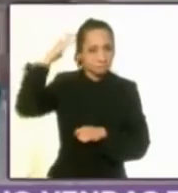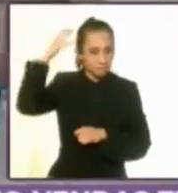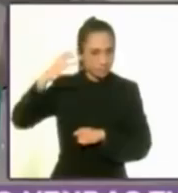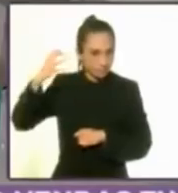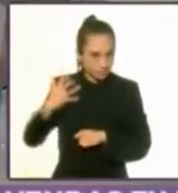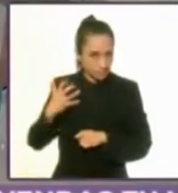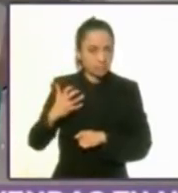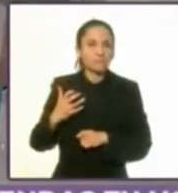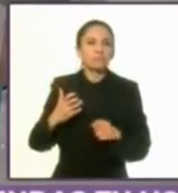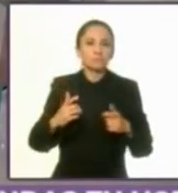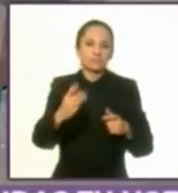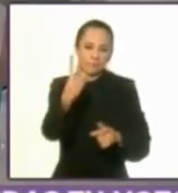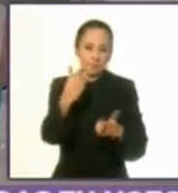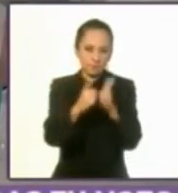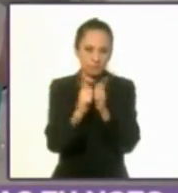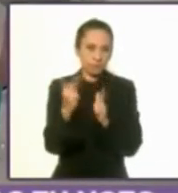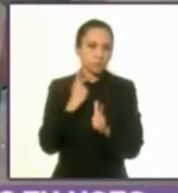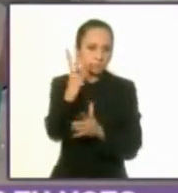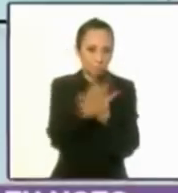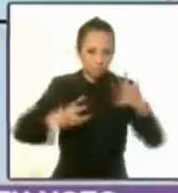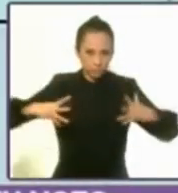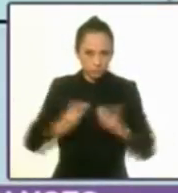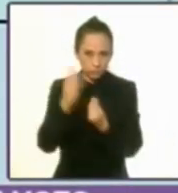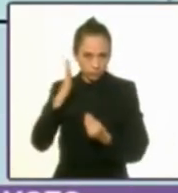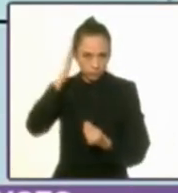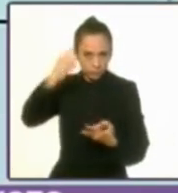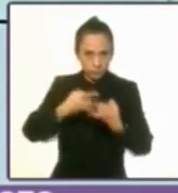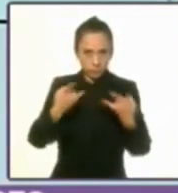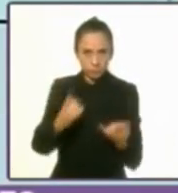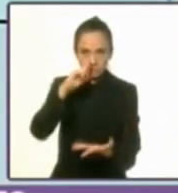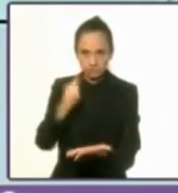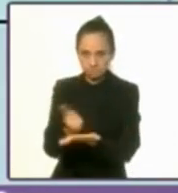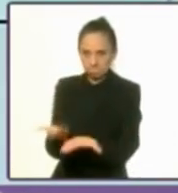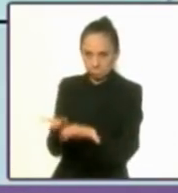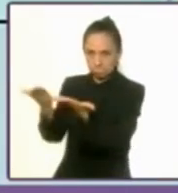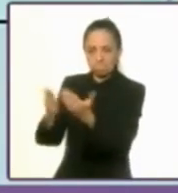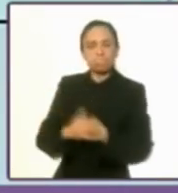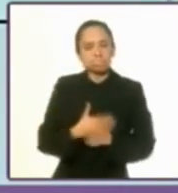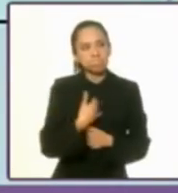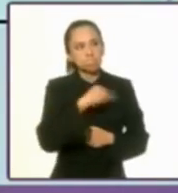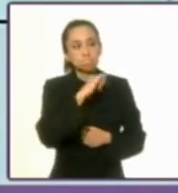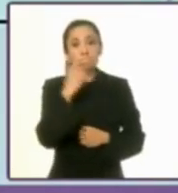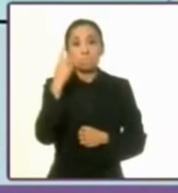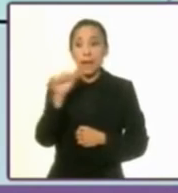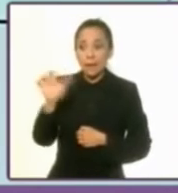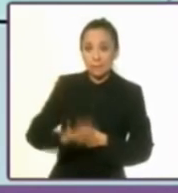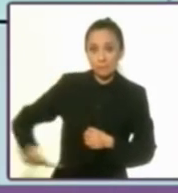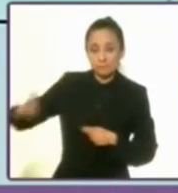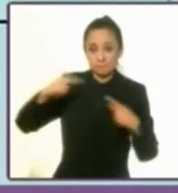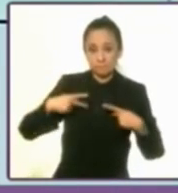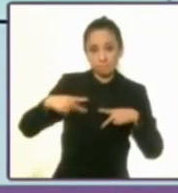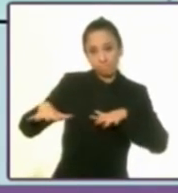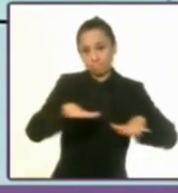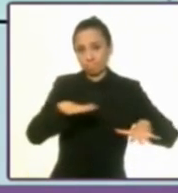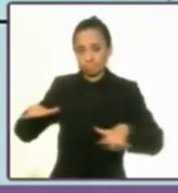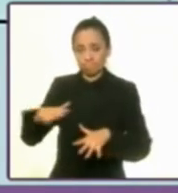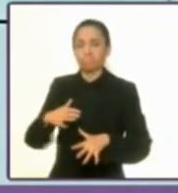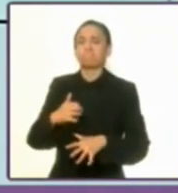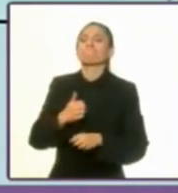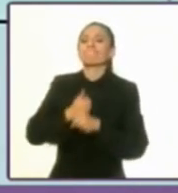común juntos haremos historia adelante para las víctimas del sismo toda mi solidaridad